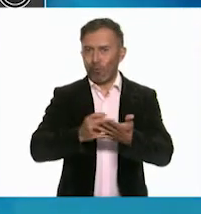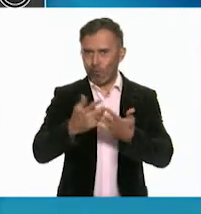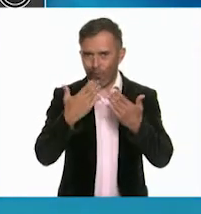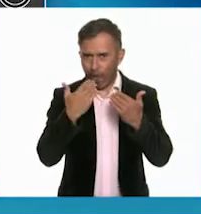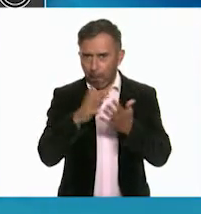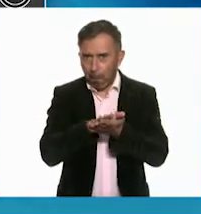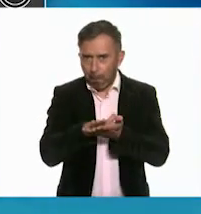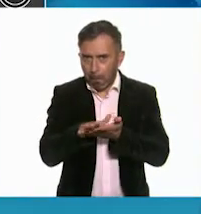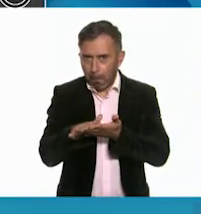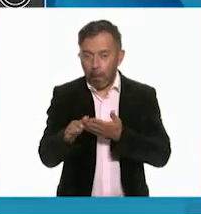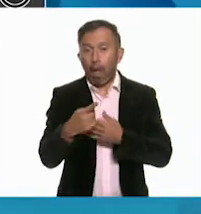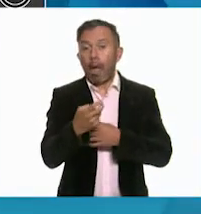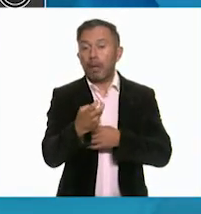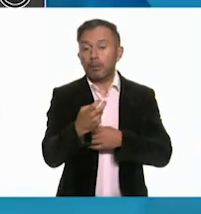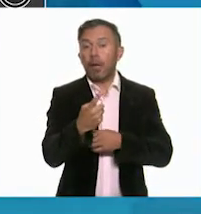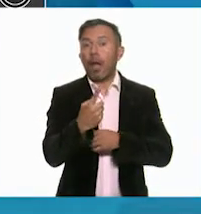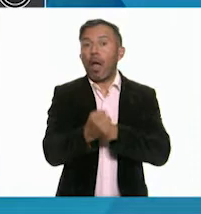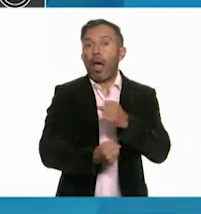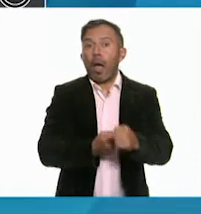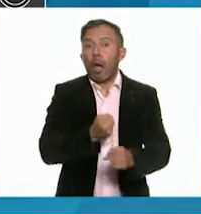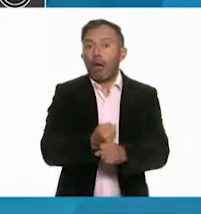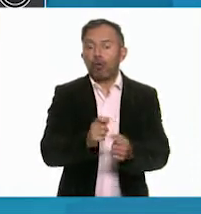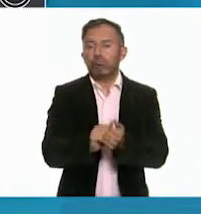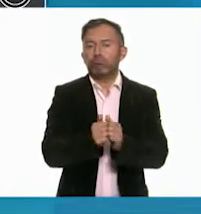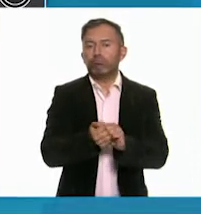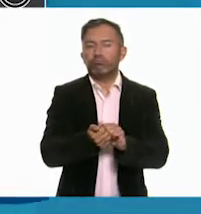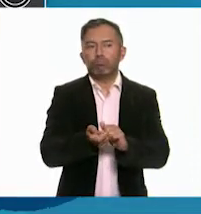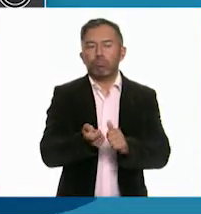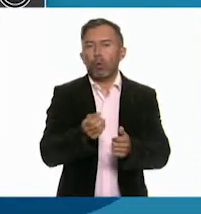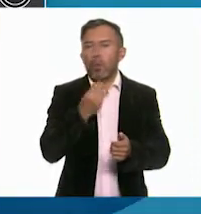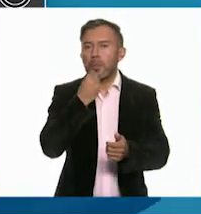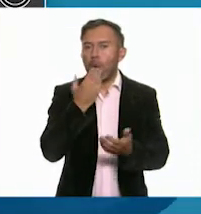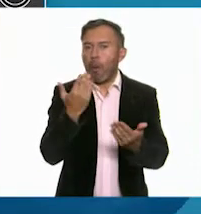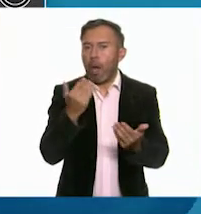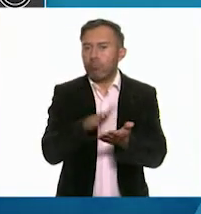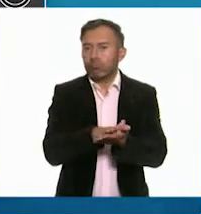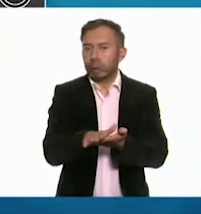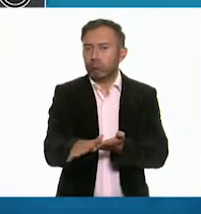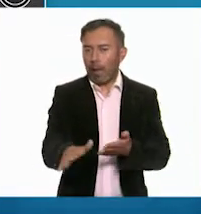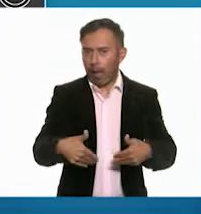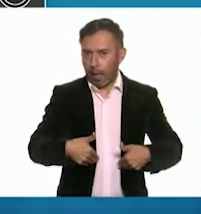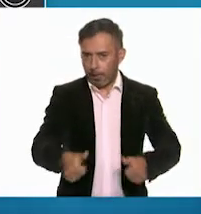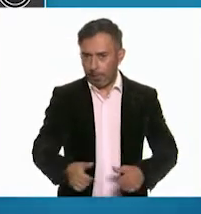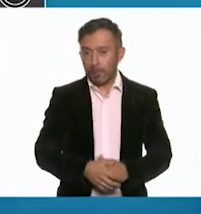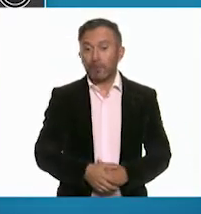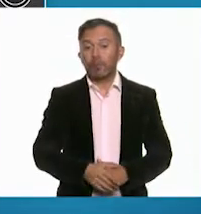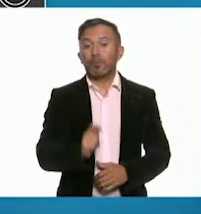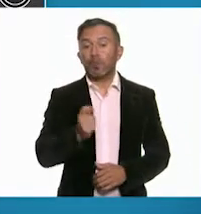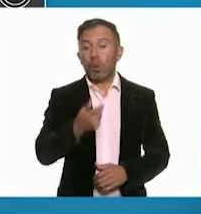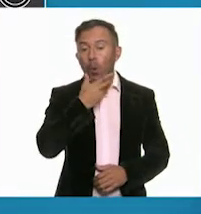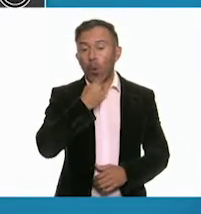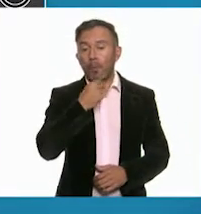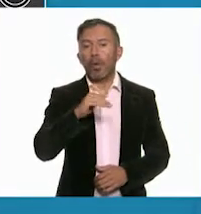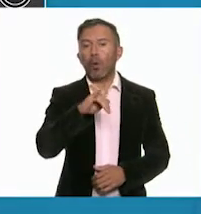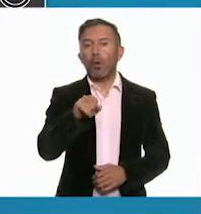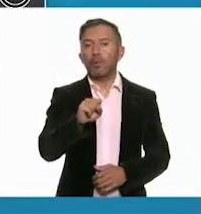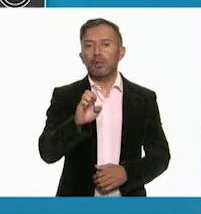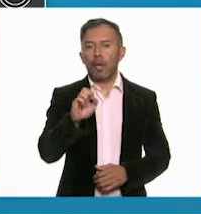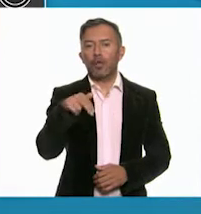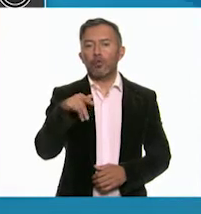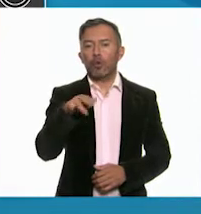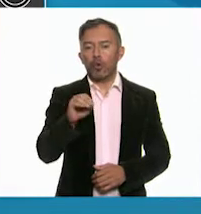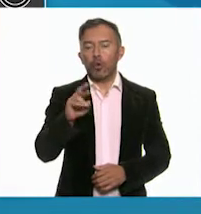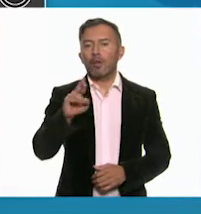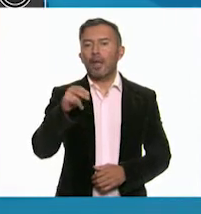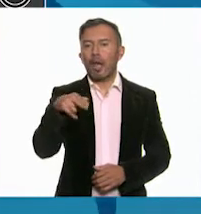como el Año del Hambre. Por su parte, un hombre llamado don José Antonio Riaño, intendente de la